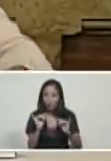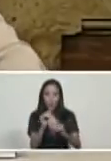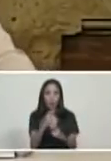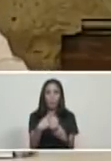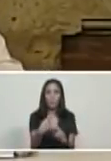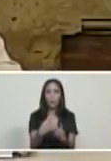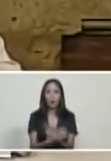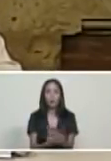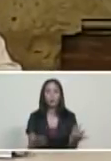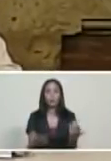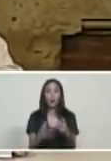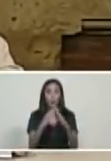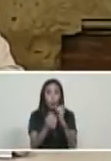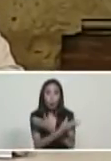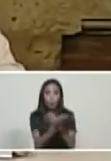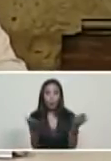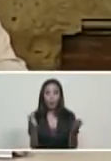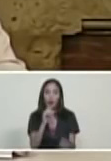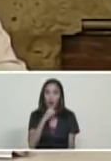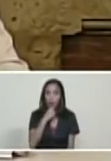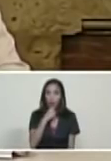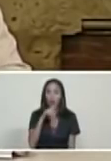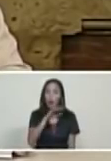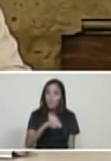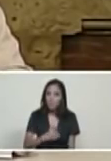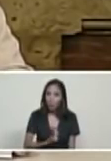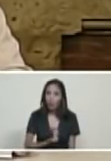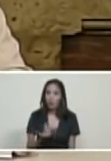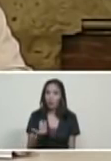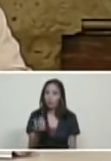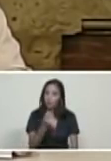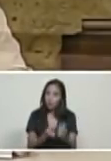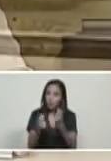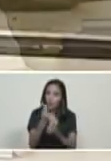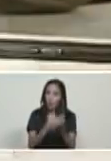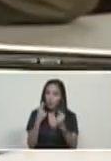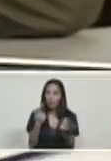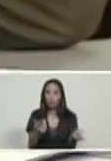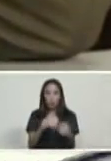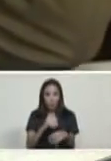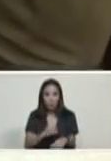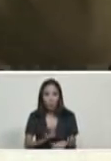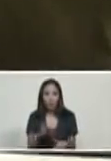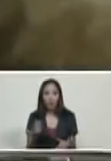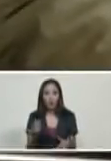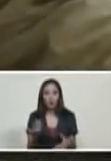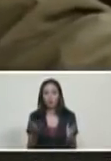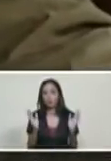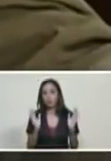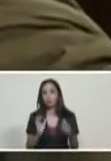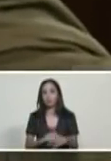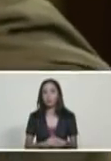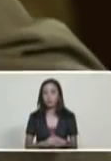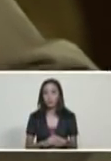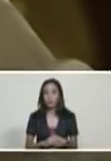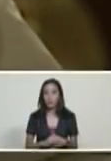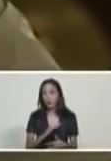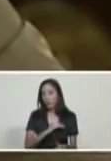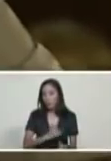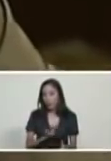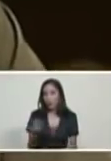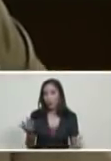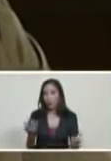Ustedes, queridos pensionados, pueden asegurar sus pensiones. Sus pensiones pueden